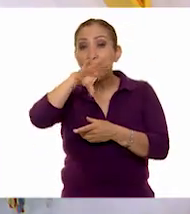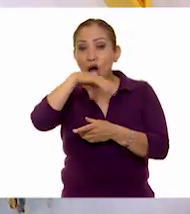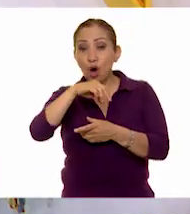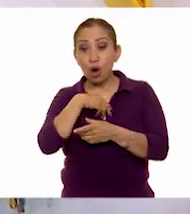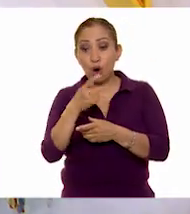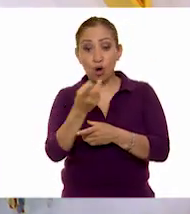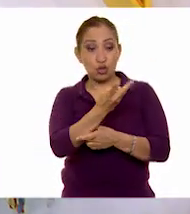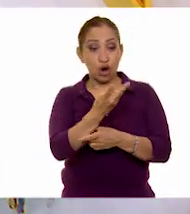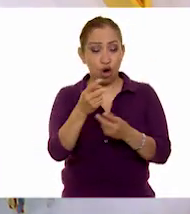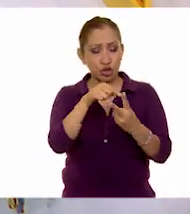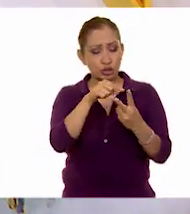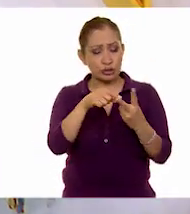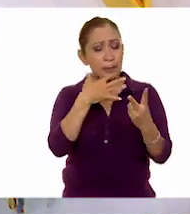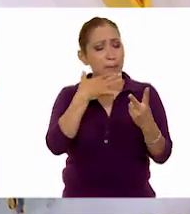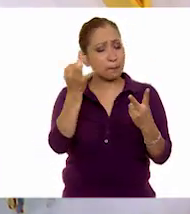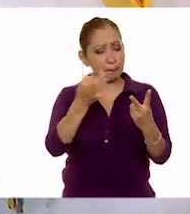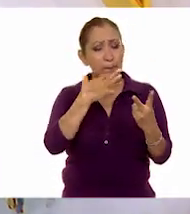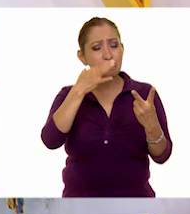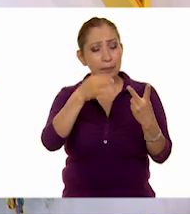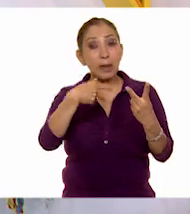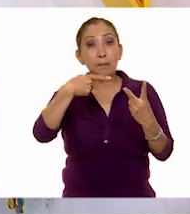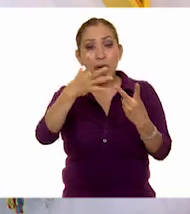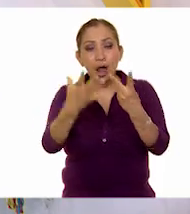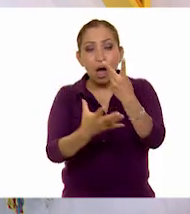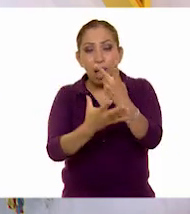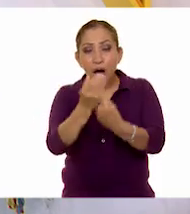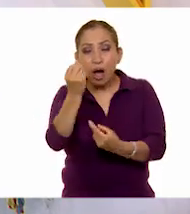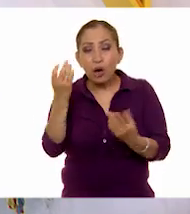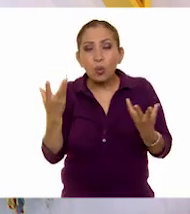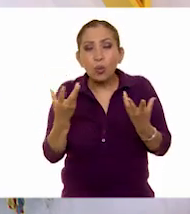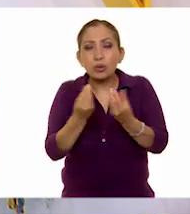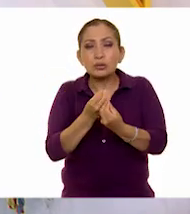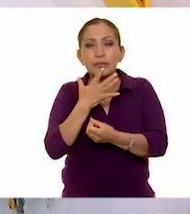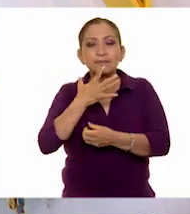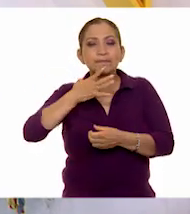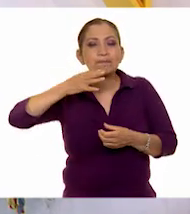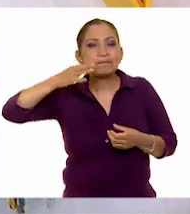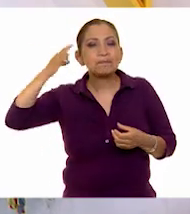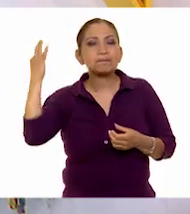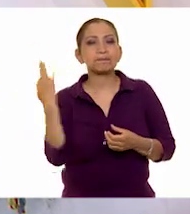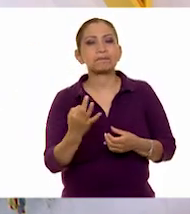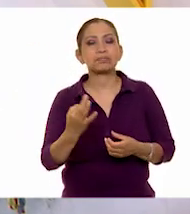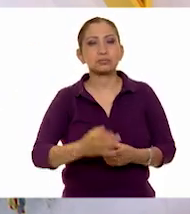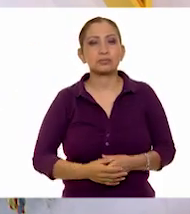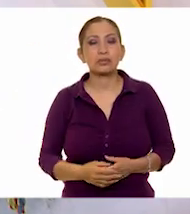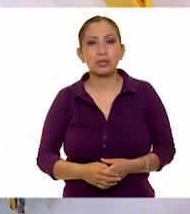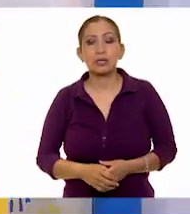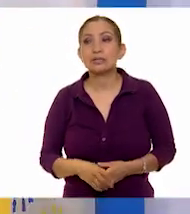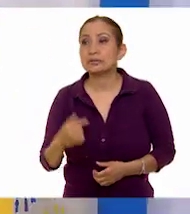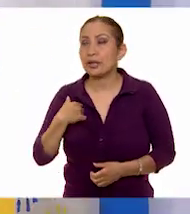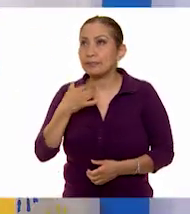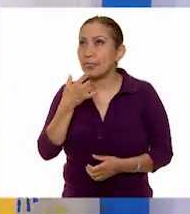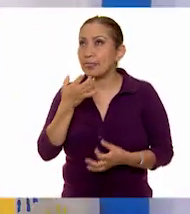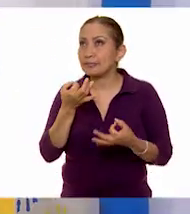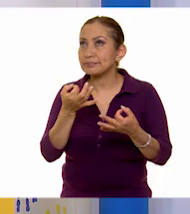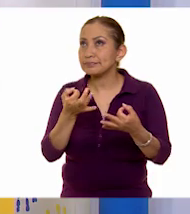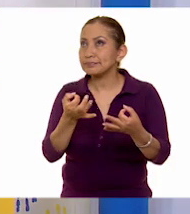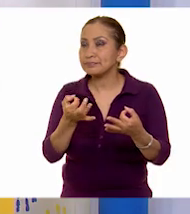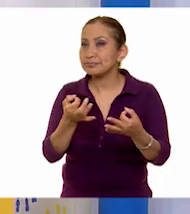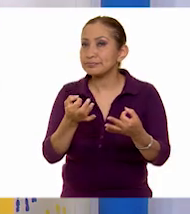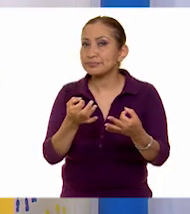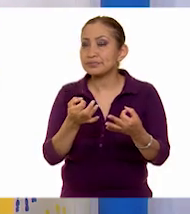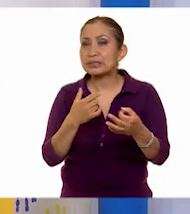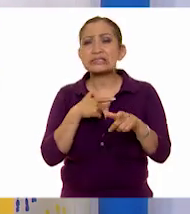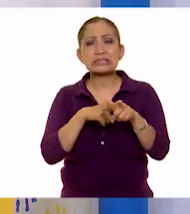saben rico, pero juntos son exquisitos. Ah, ya se me antojaron, Clau.